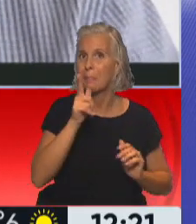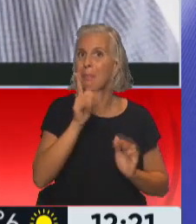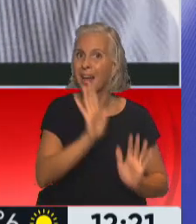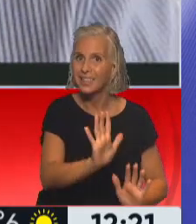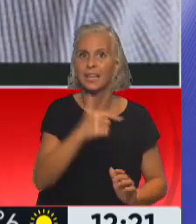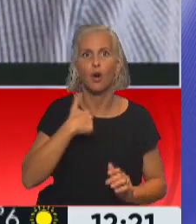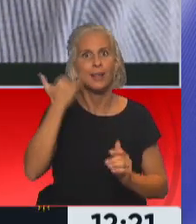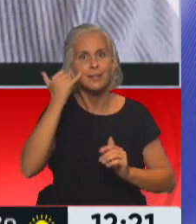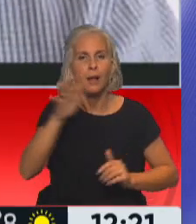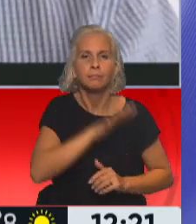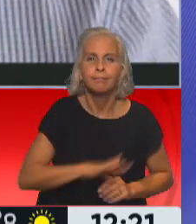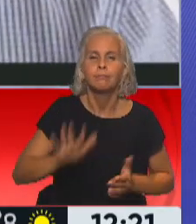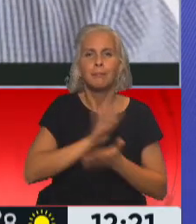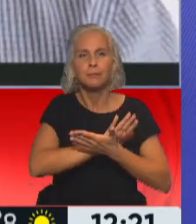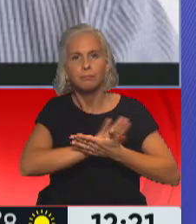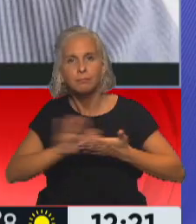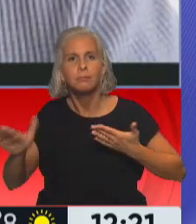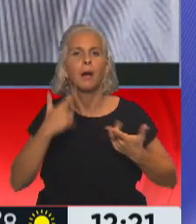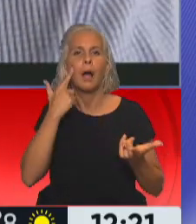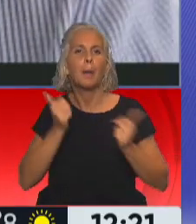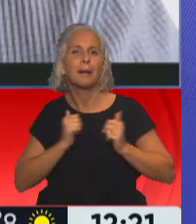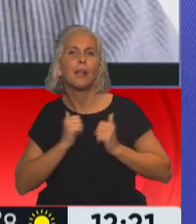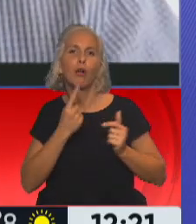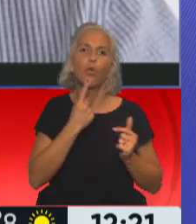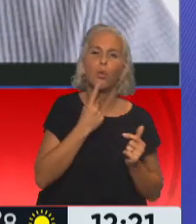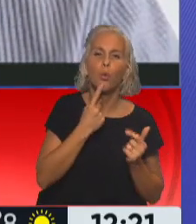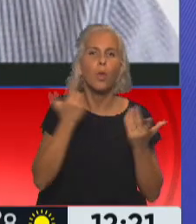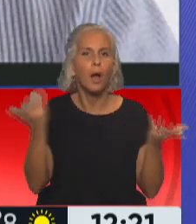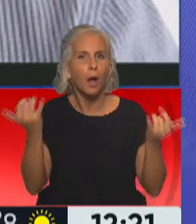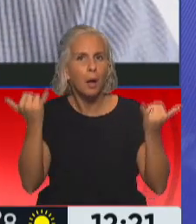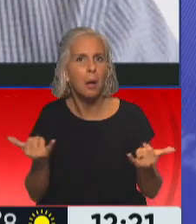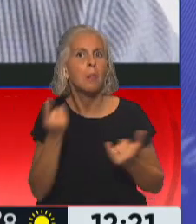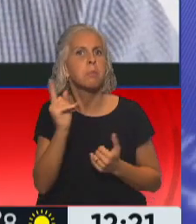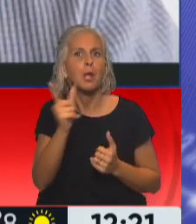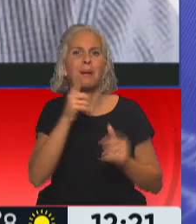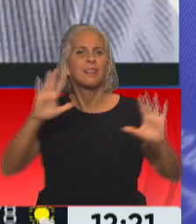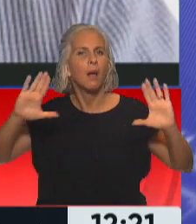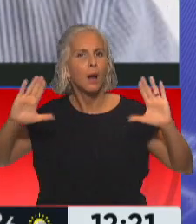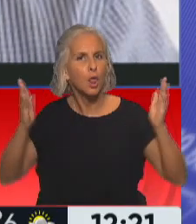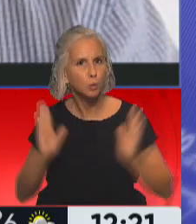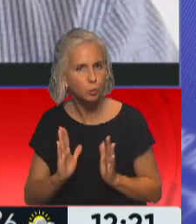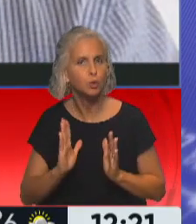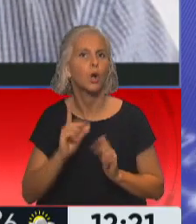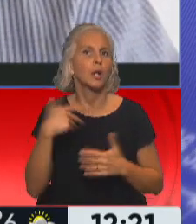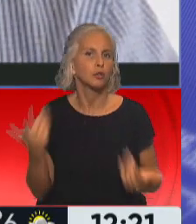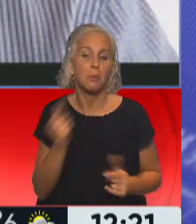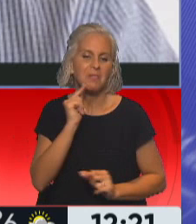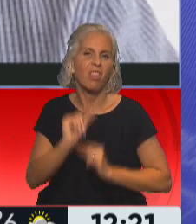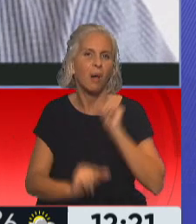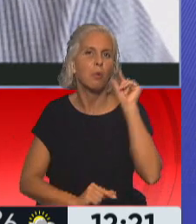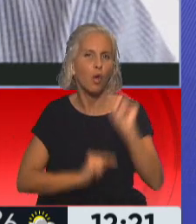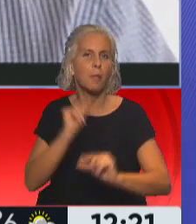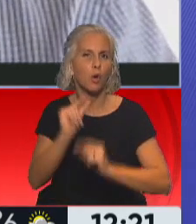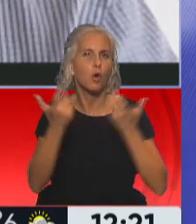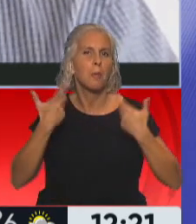ahora que se ha despejado un poco el panorama, obviamente que siempre va a haber especulación e incertidumbre, pero creo que se ha reducido mucho, con lo cual yo creo que poco a poco se va a ir